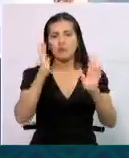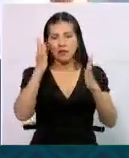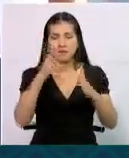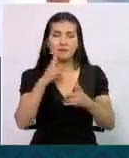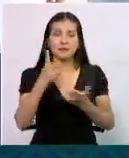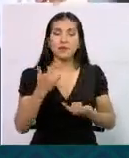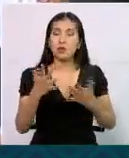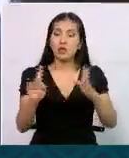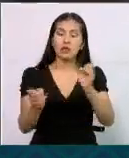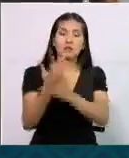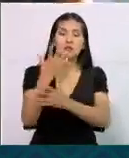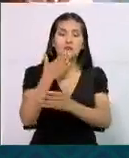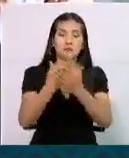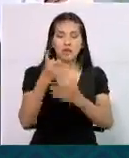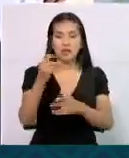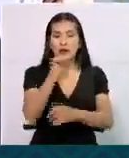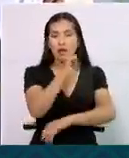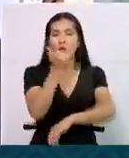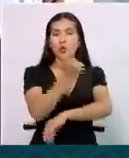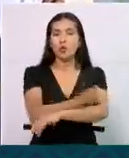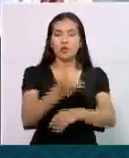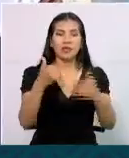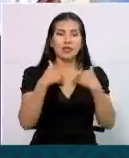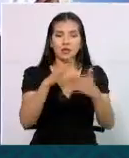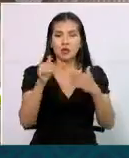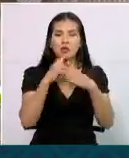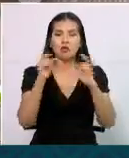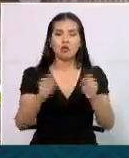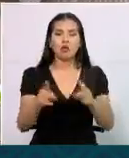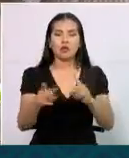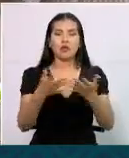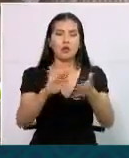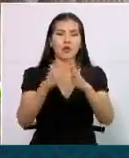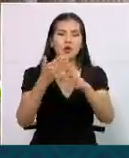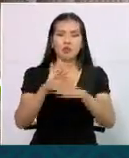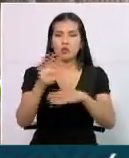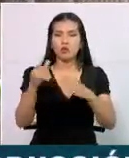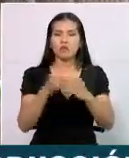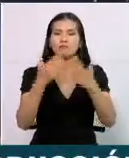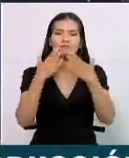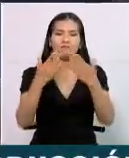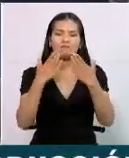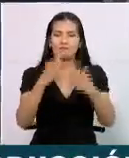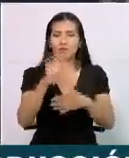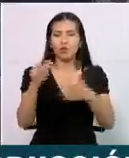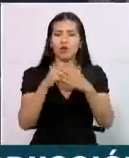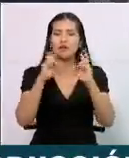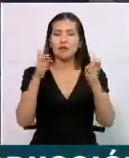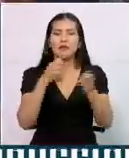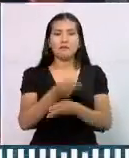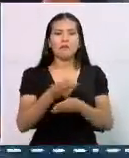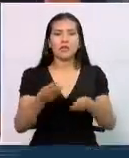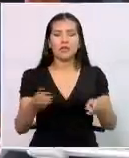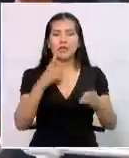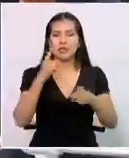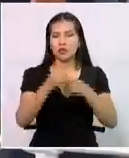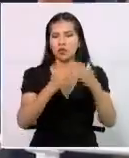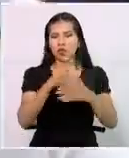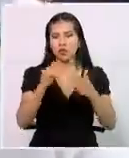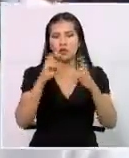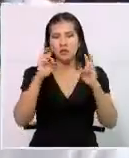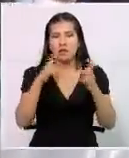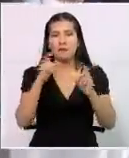han tenido la amabilidad de estar aquí en nuestra comunidad, darle las gracias, a disfrutar de nuestras herramientas, dándole trabajo para